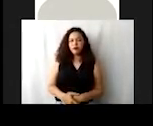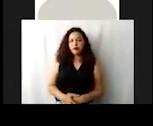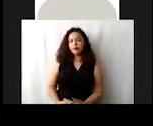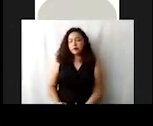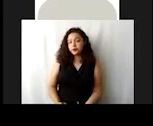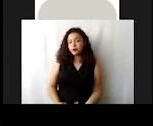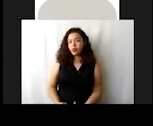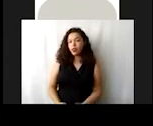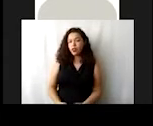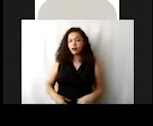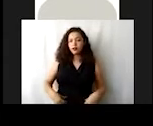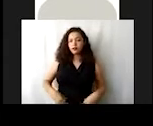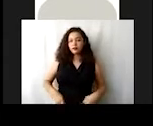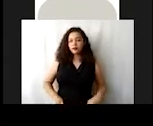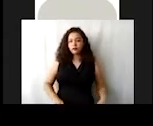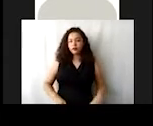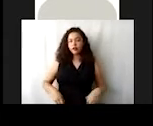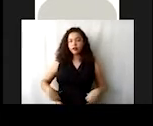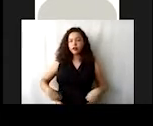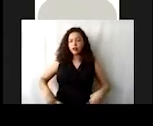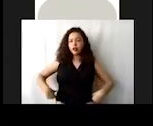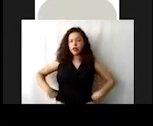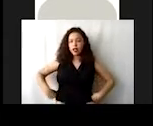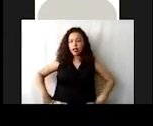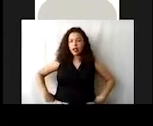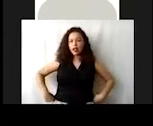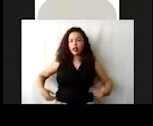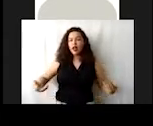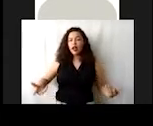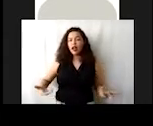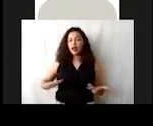vamos a hablar ahorita porque pues, estamos platicando con